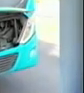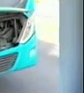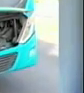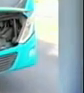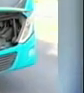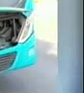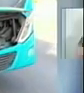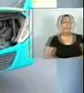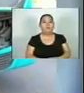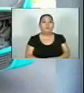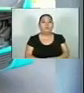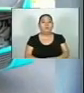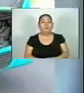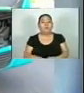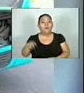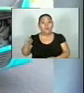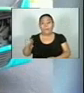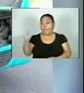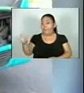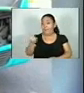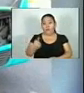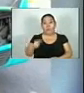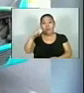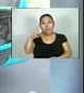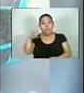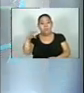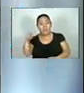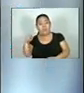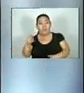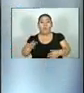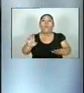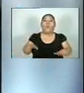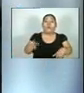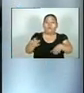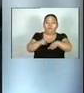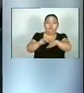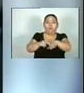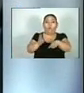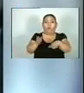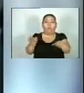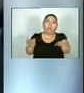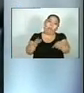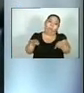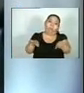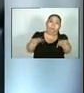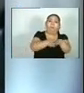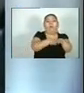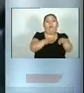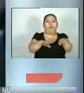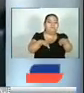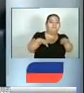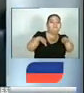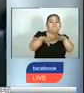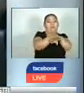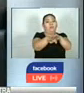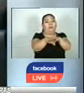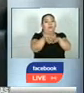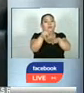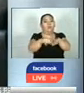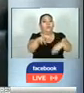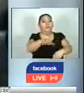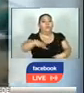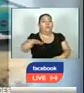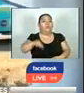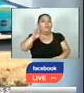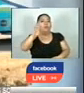Al menos 10 pasajeros resultaron lesionados luego que el autobús en el que viajaban chocara contra la parte trasera de un arrastre en la zona del